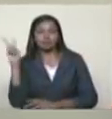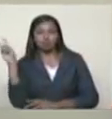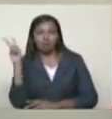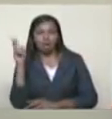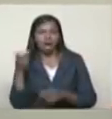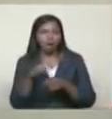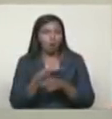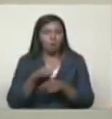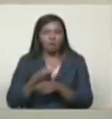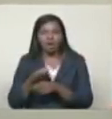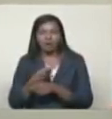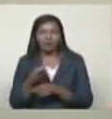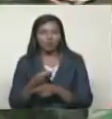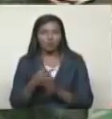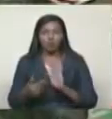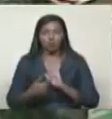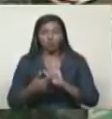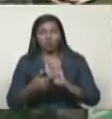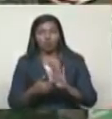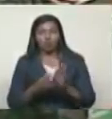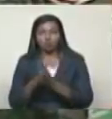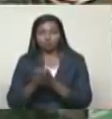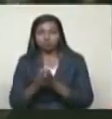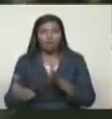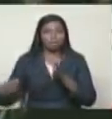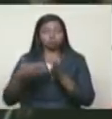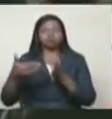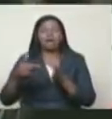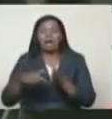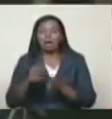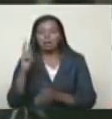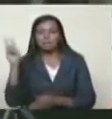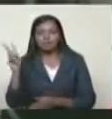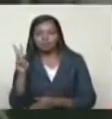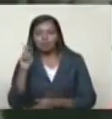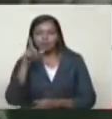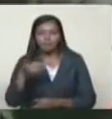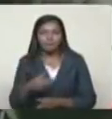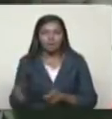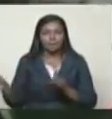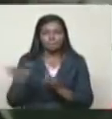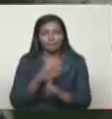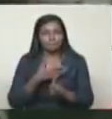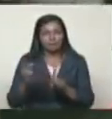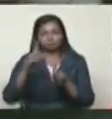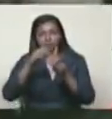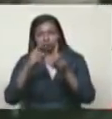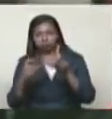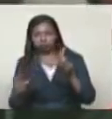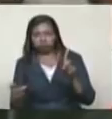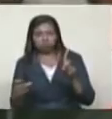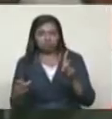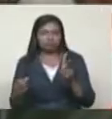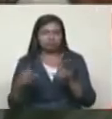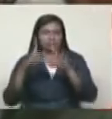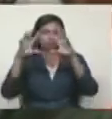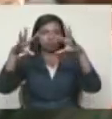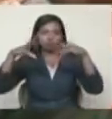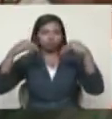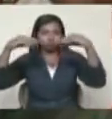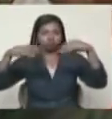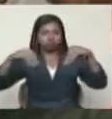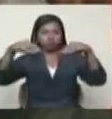Nacional ha enfrentado este golpe de Estado, pero además un ataque al sistema eléctrico nacional y